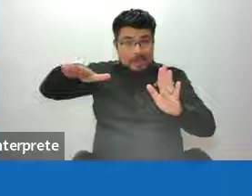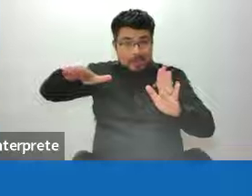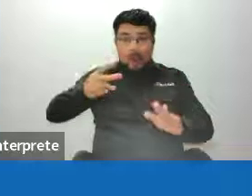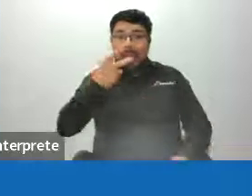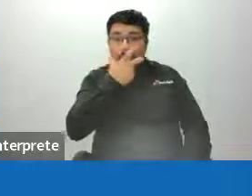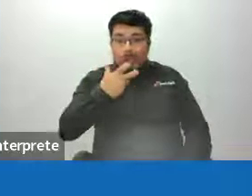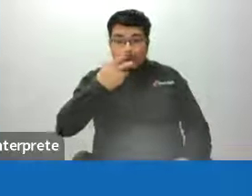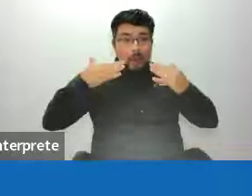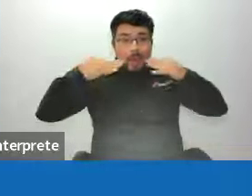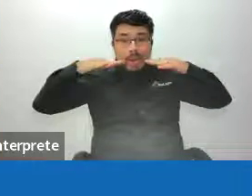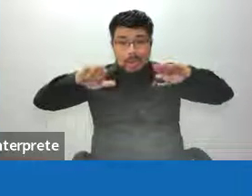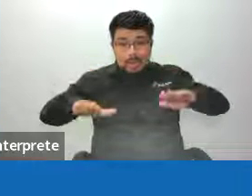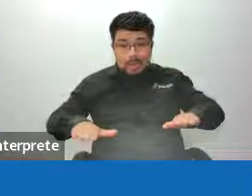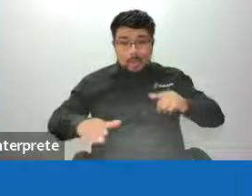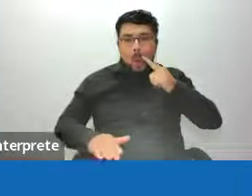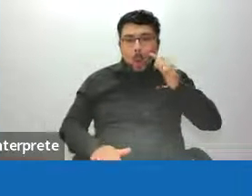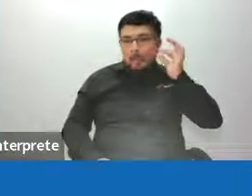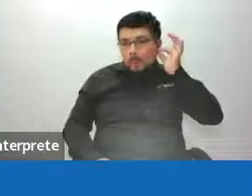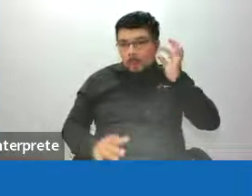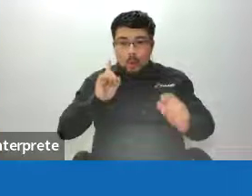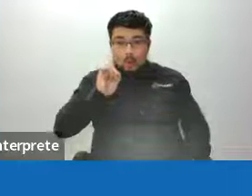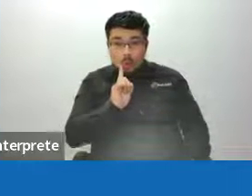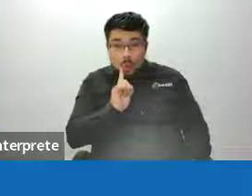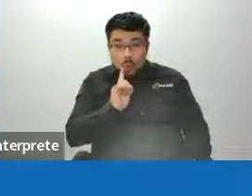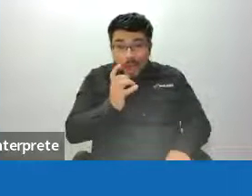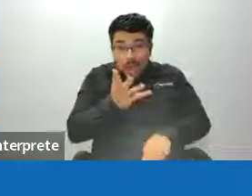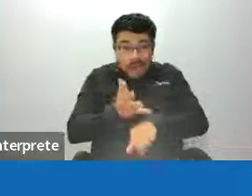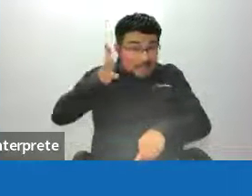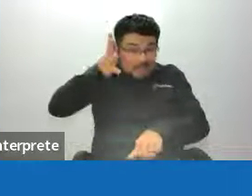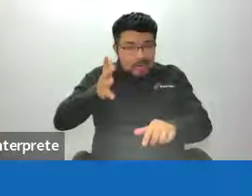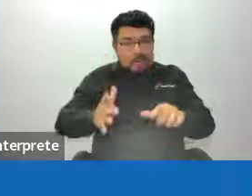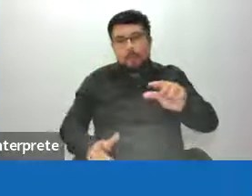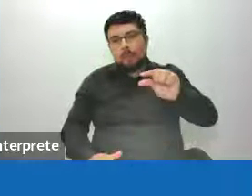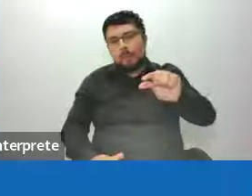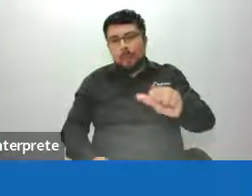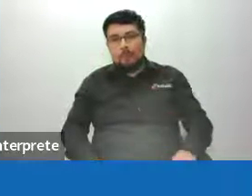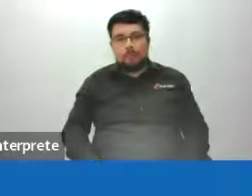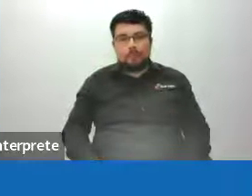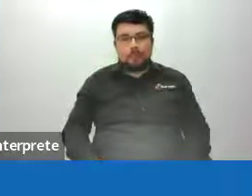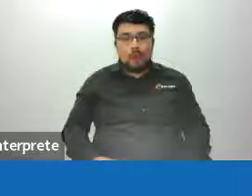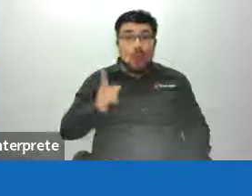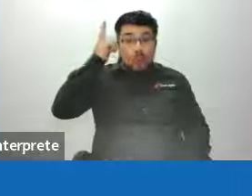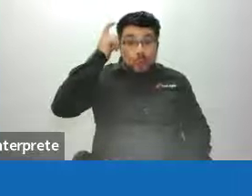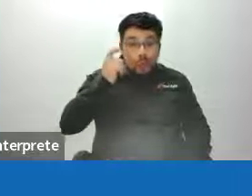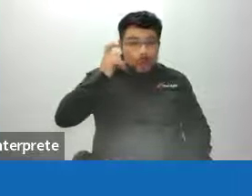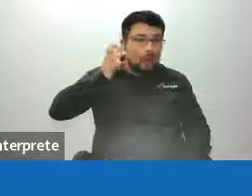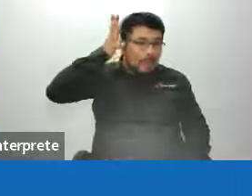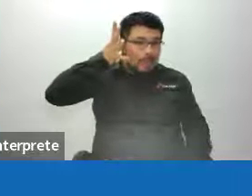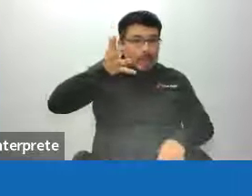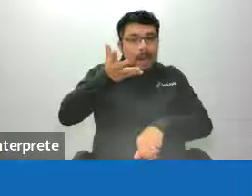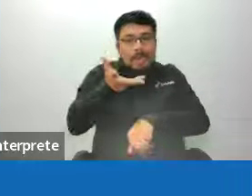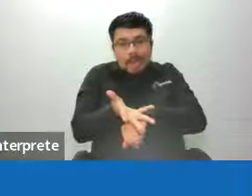niñas sordas. Creo que los espacios en los que hemos tenido para este tipo de actividades